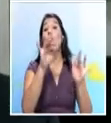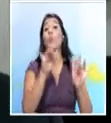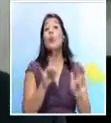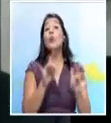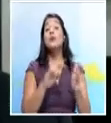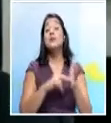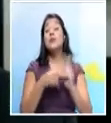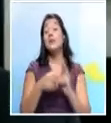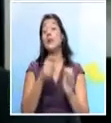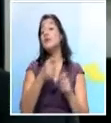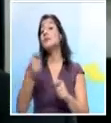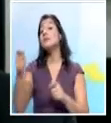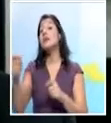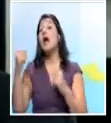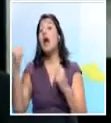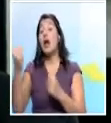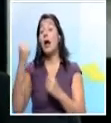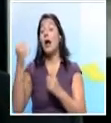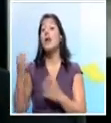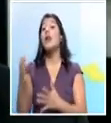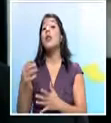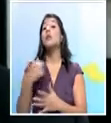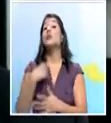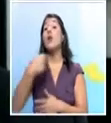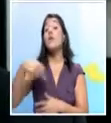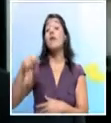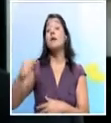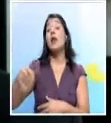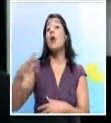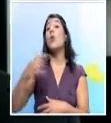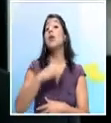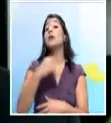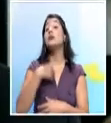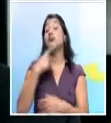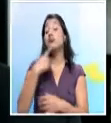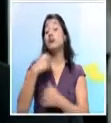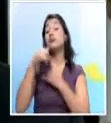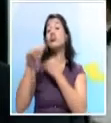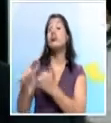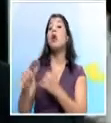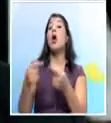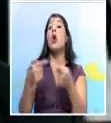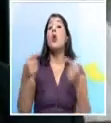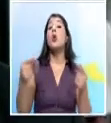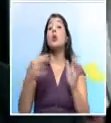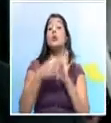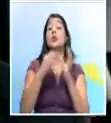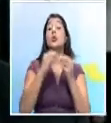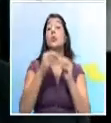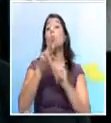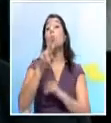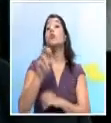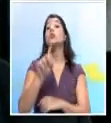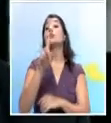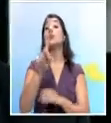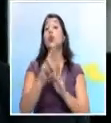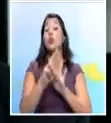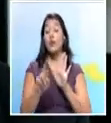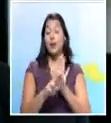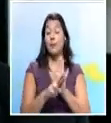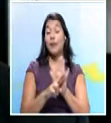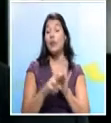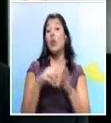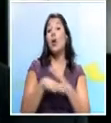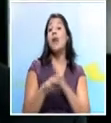Fui a la sala cuarta y presenté una acción de inconstitucionalidad contra el artículo 201 del reglamento